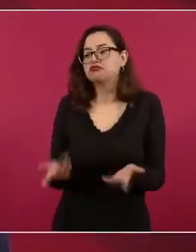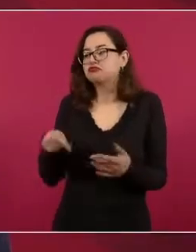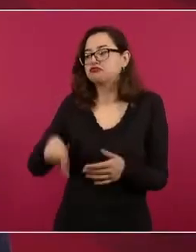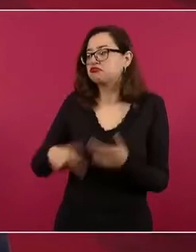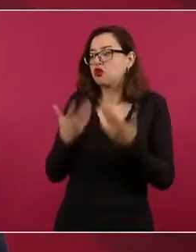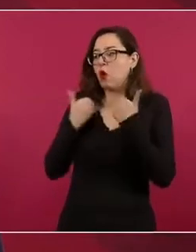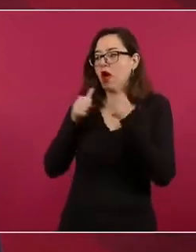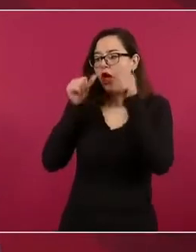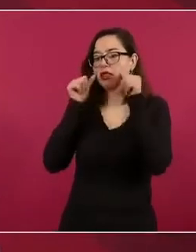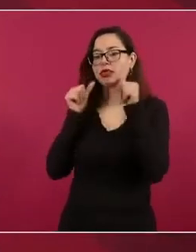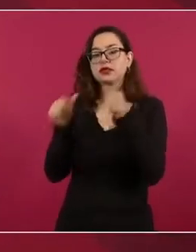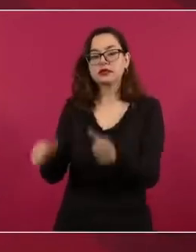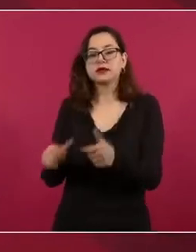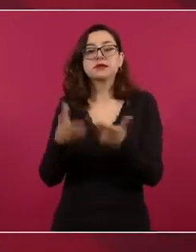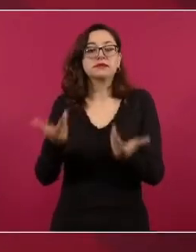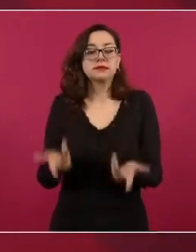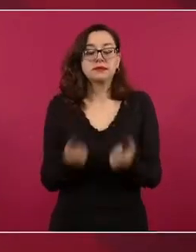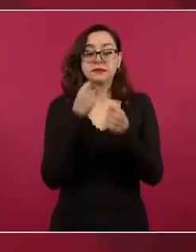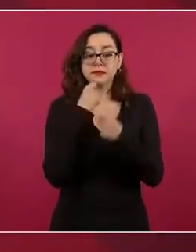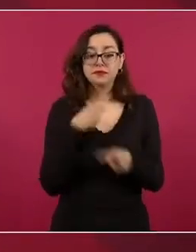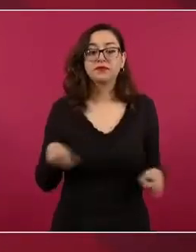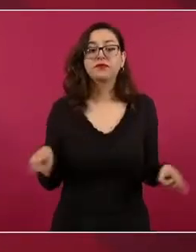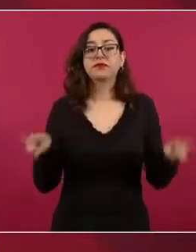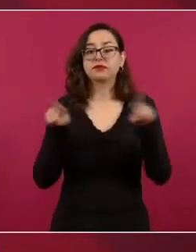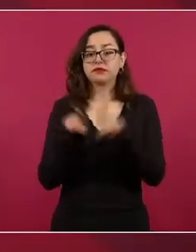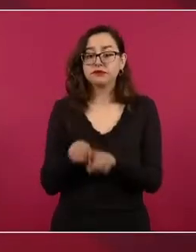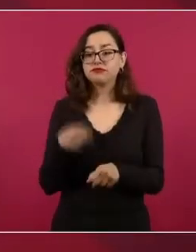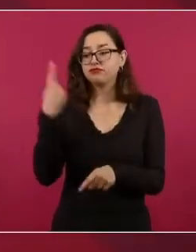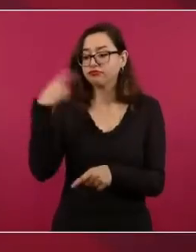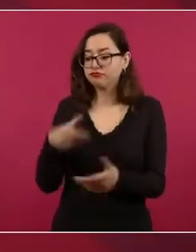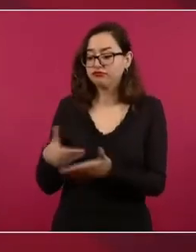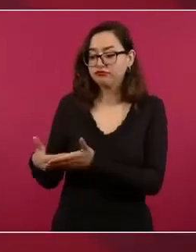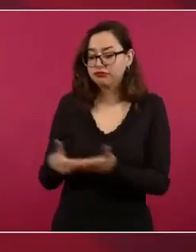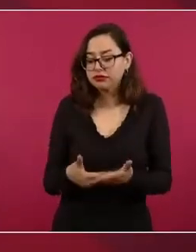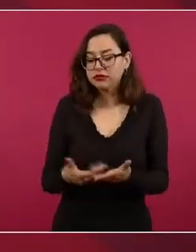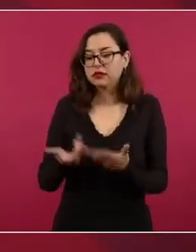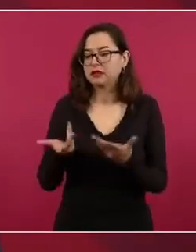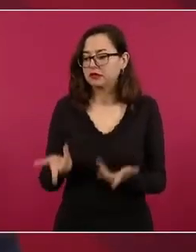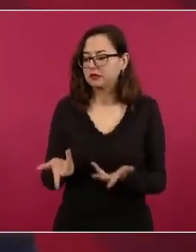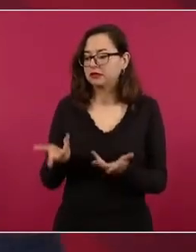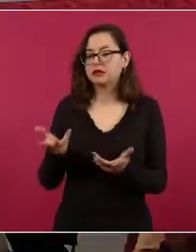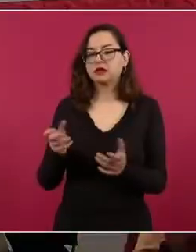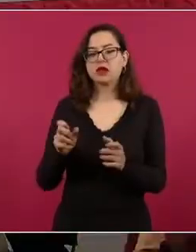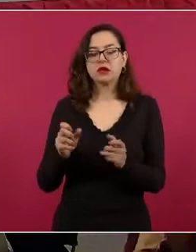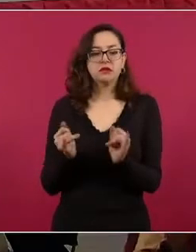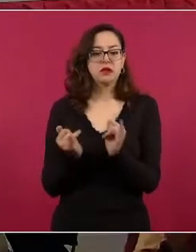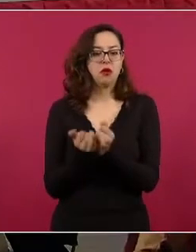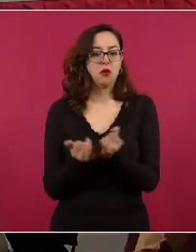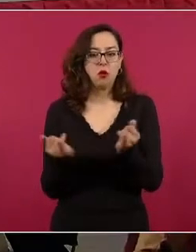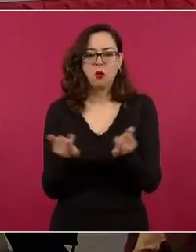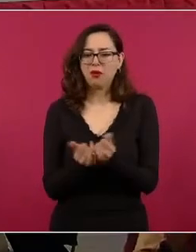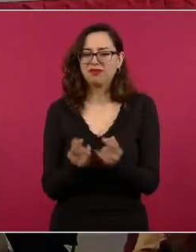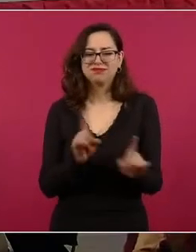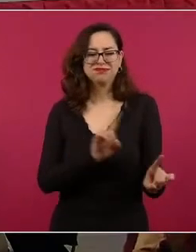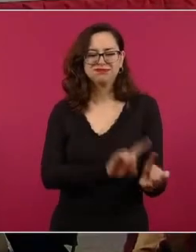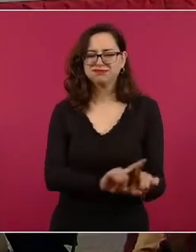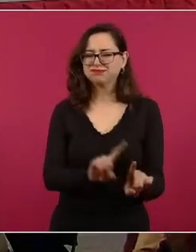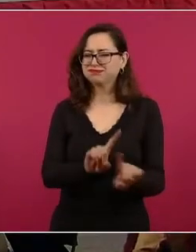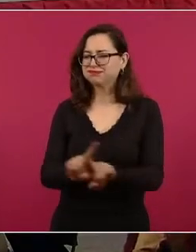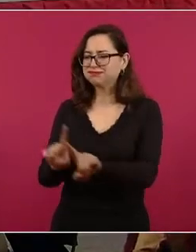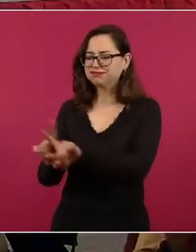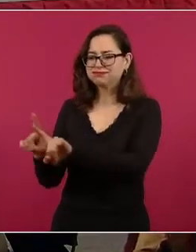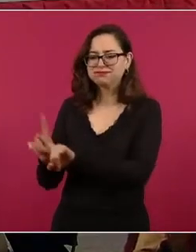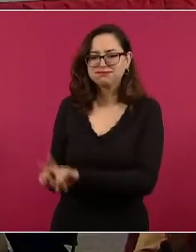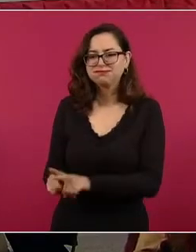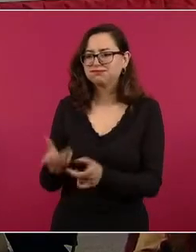cuidados especiales para neonatos o los peines de laboratorio o las centrales de esterilización y equipamiento